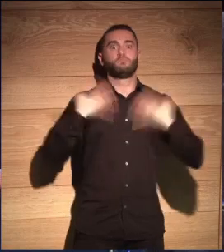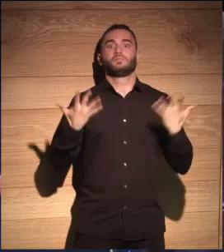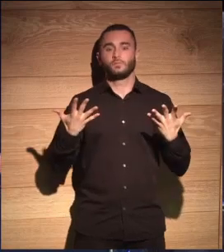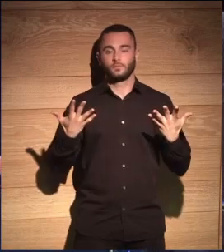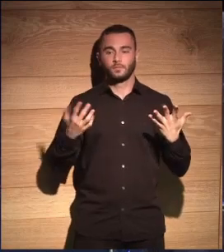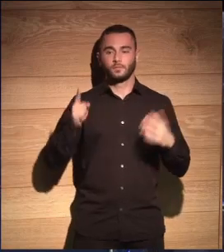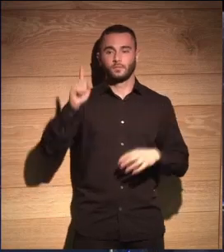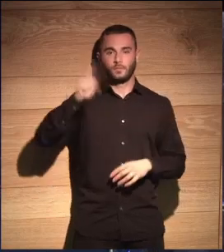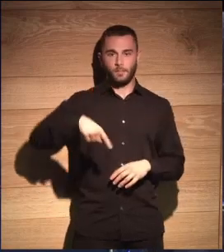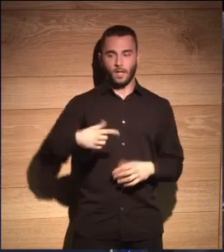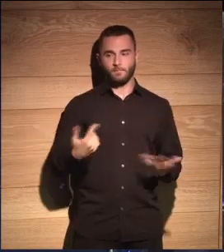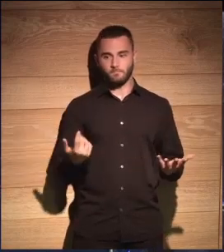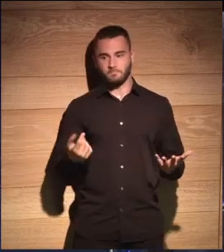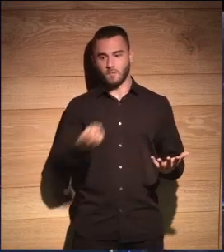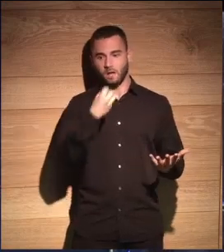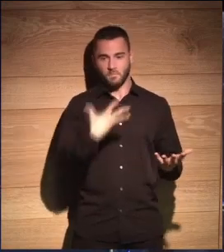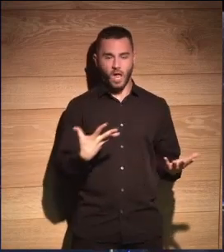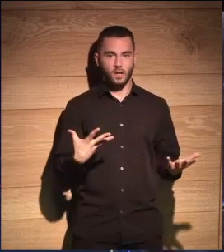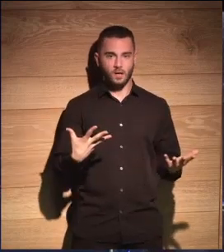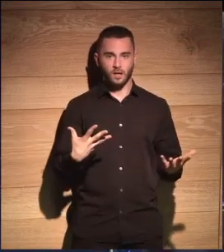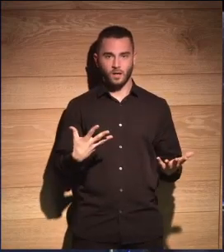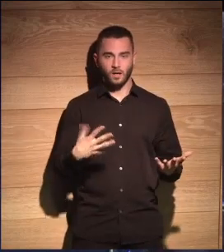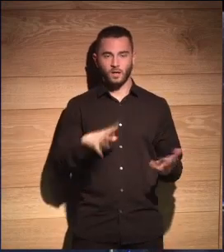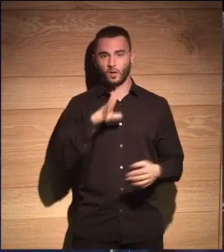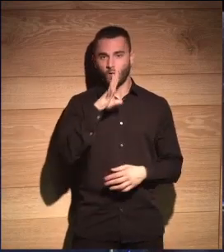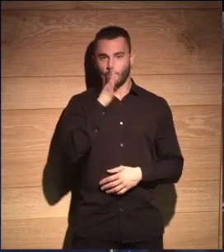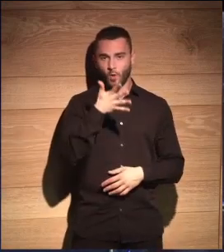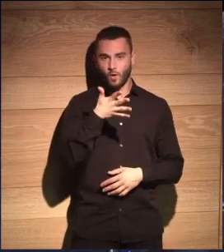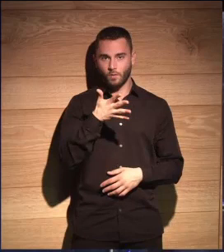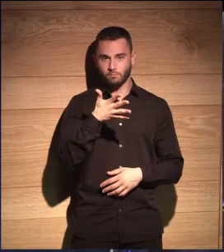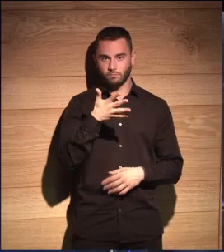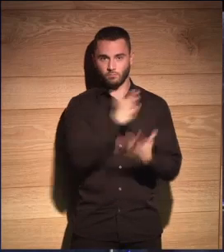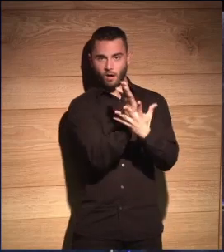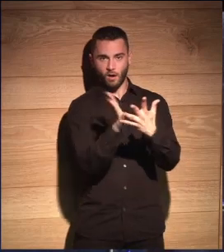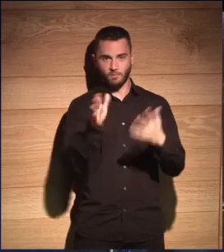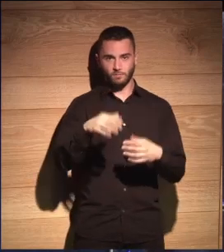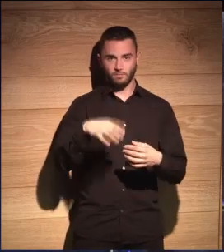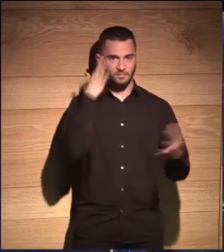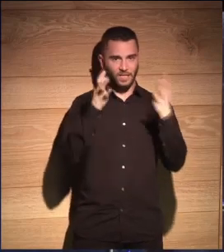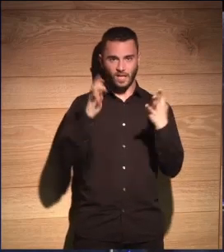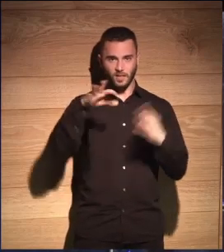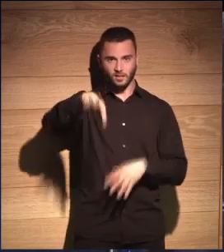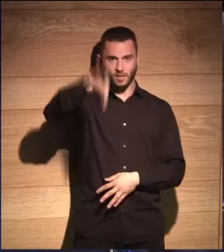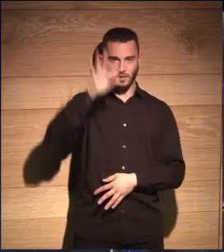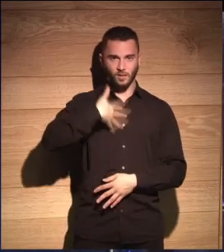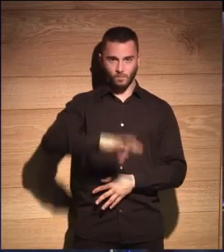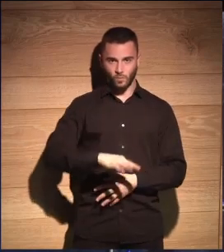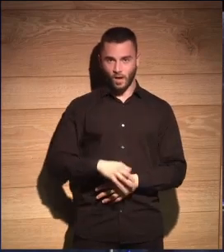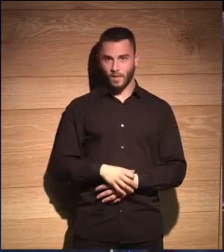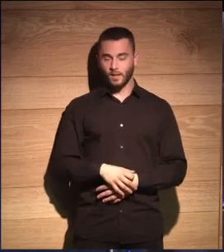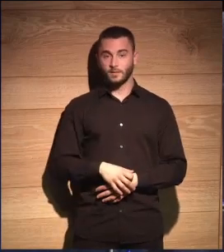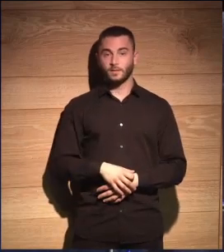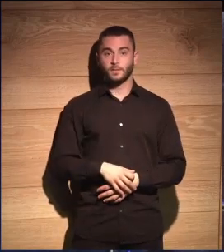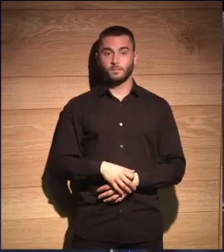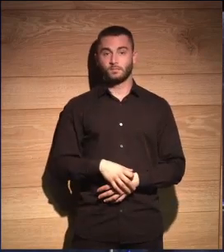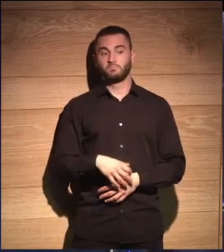y al mismo tiempo decir, jo, bien, ¿no? Porque incluso tienes para elegir los matices, ¿no? Uno que interpreta